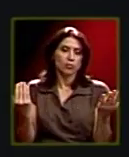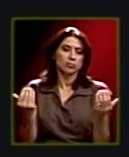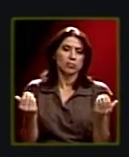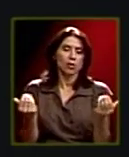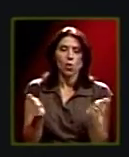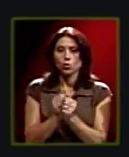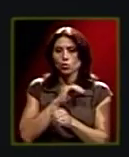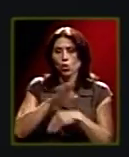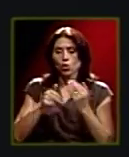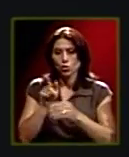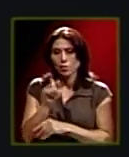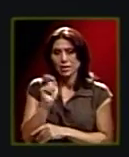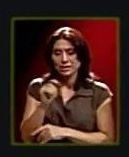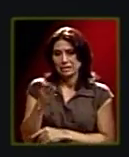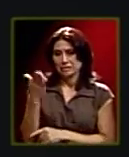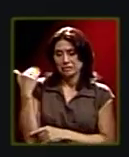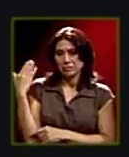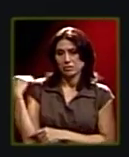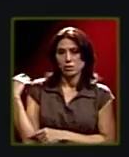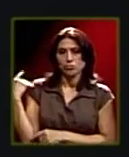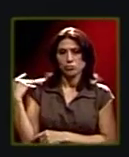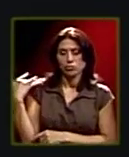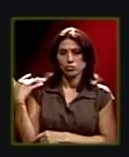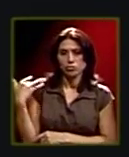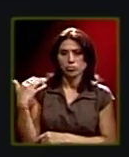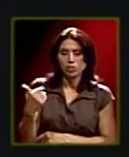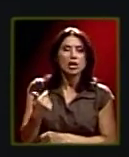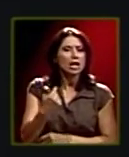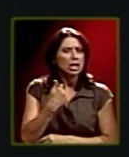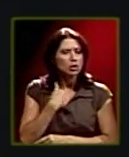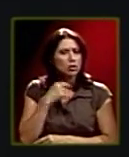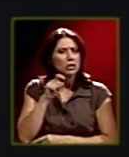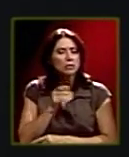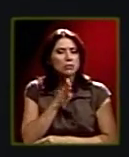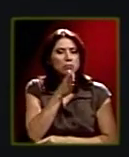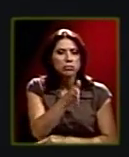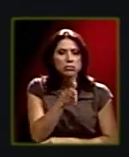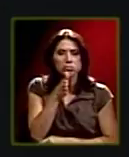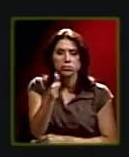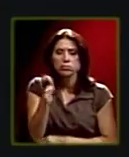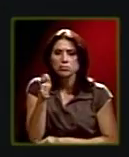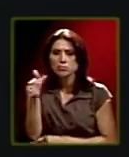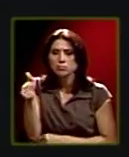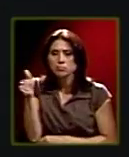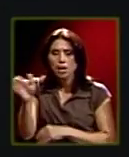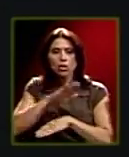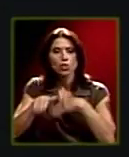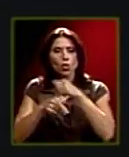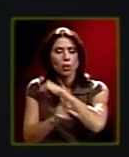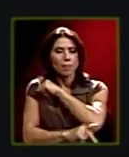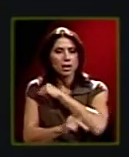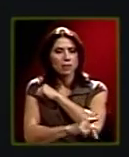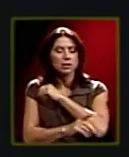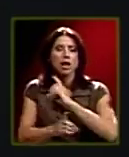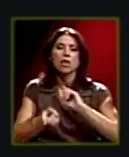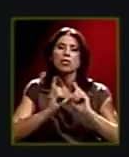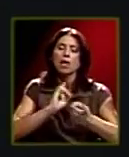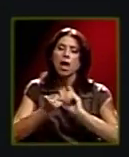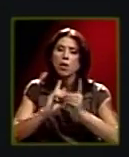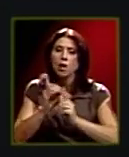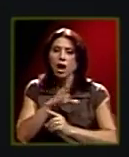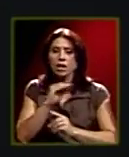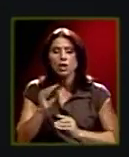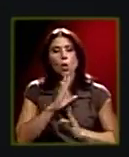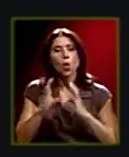de todos estos meses que me ha tocado visitar todo el país prácticamente, dialogar y conversar con todo